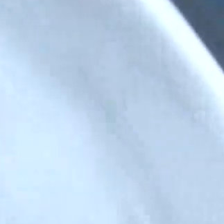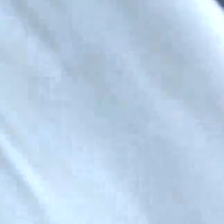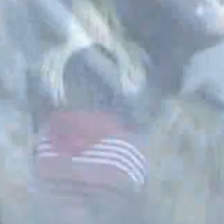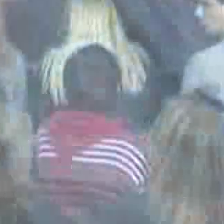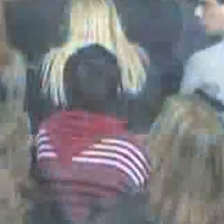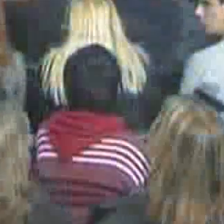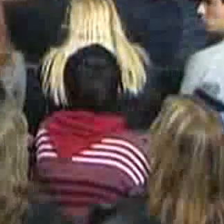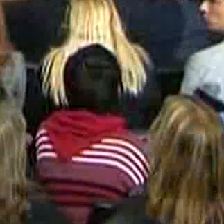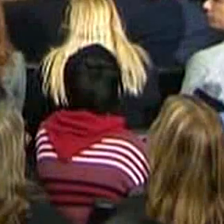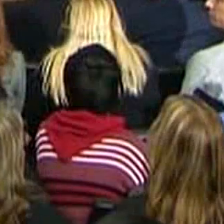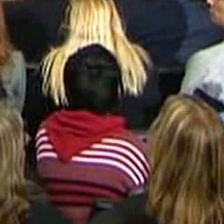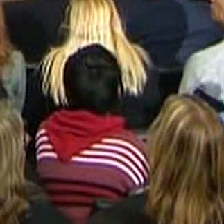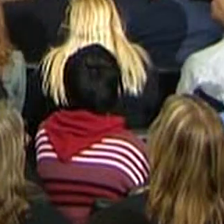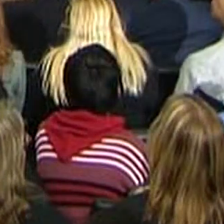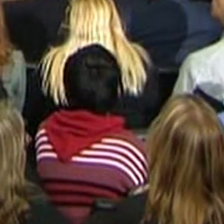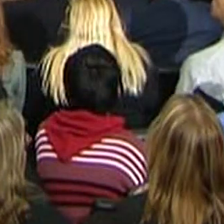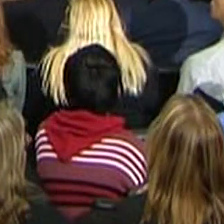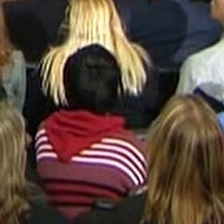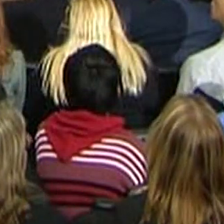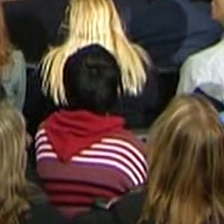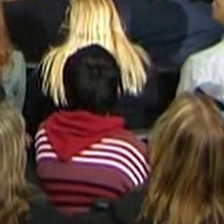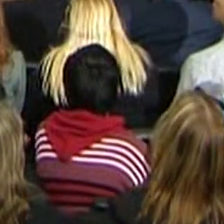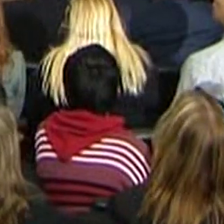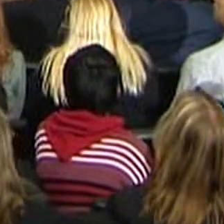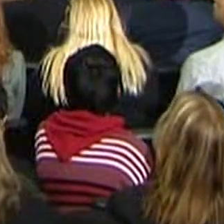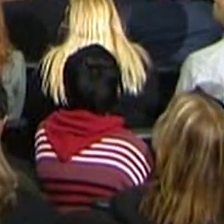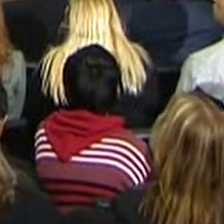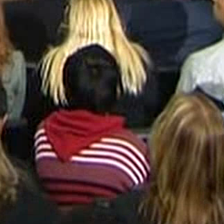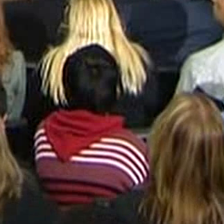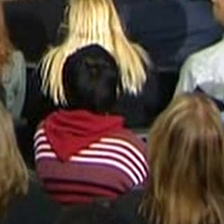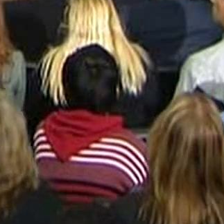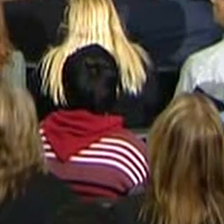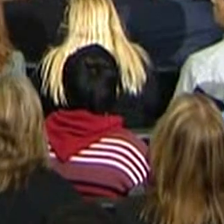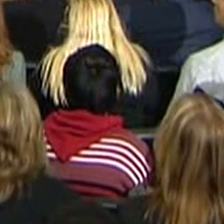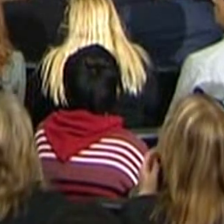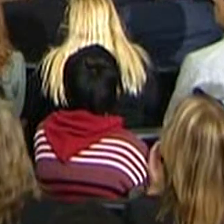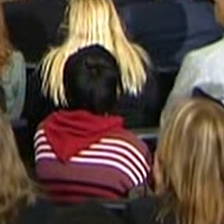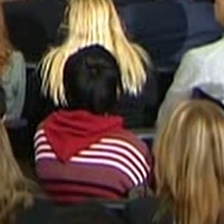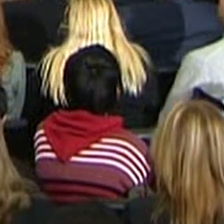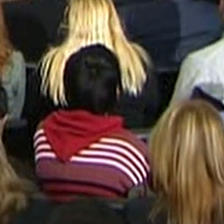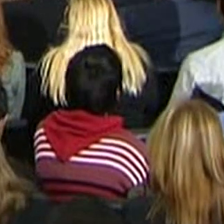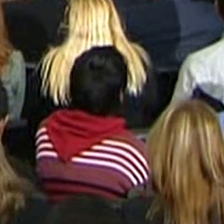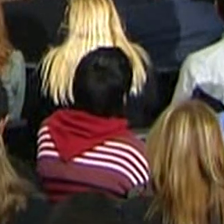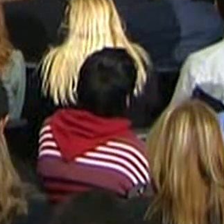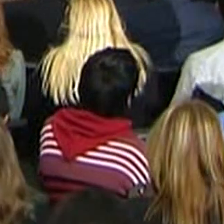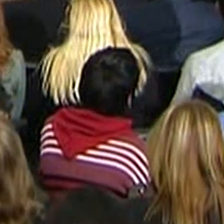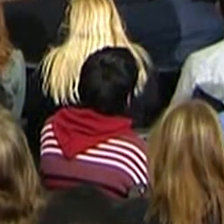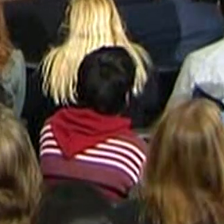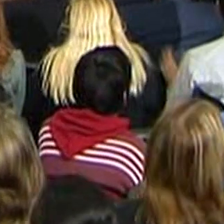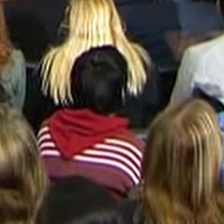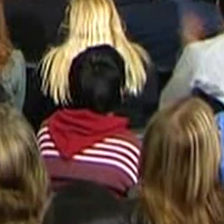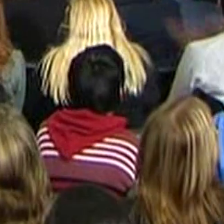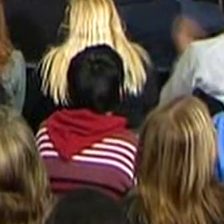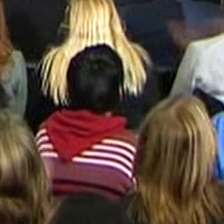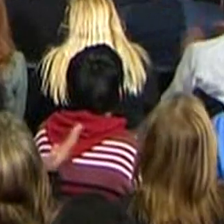inauguraciones desde el gobierno nacional habla desde el salón mujeres argentinas del Bicentenario para todo el país la señora